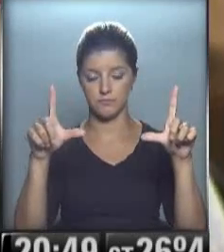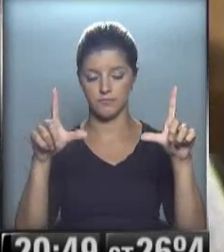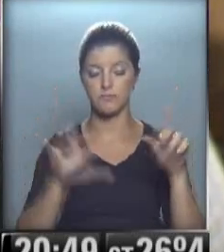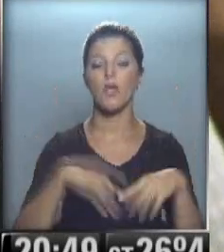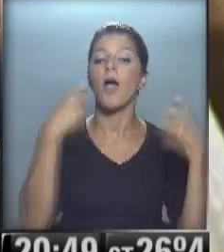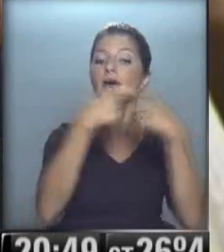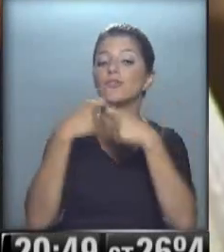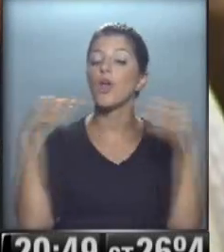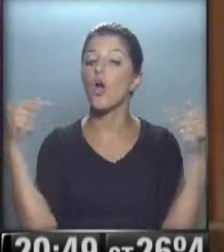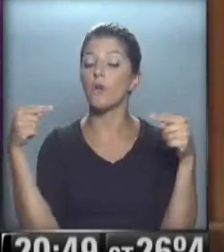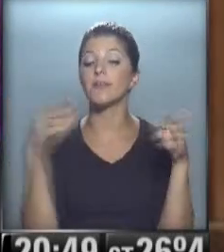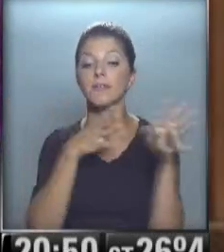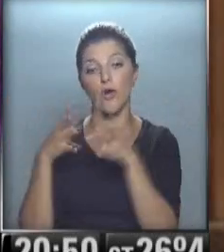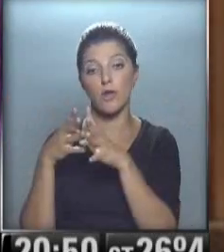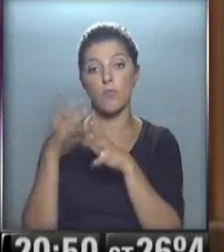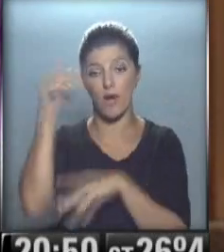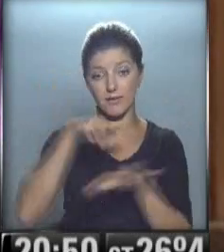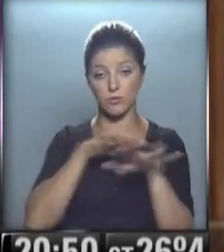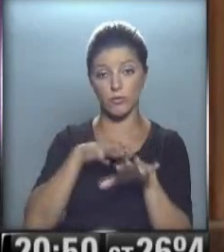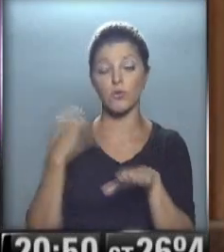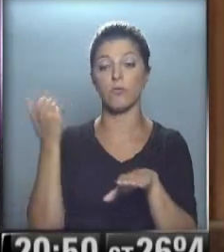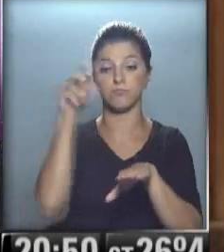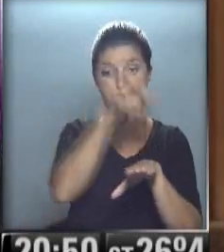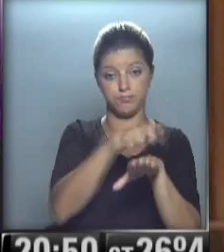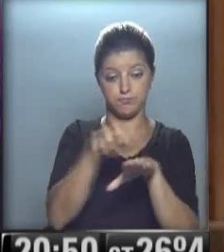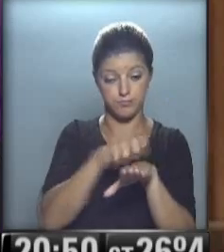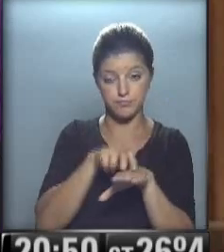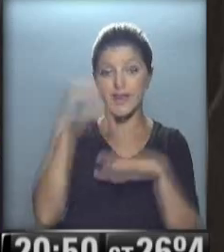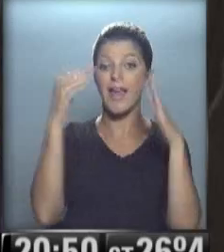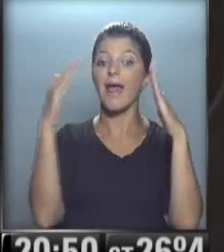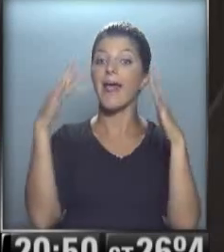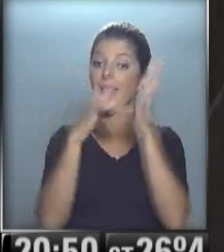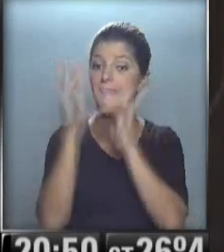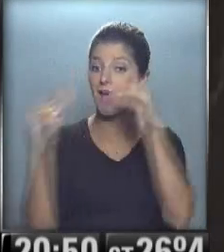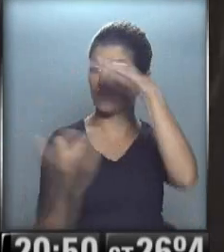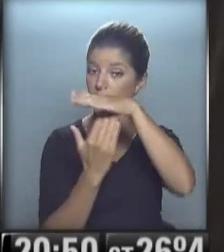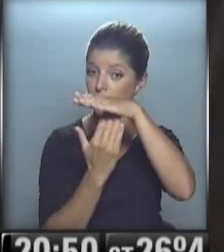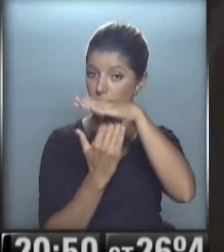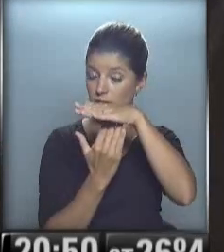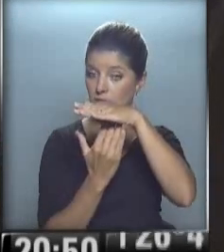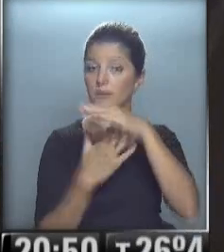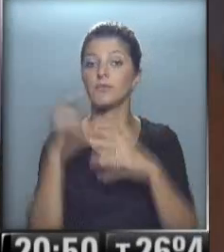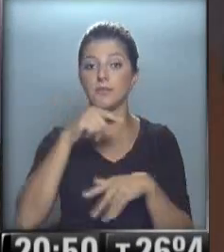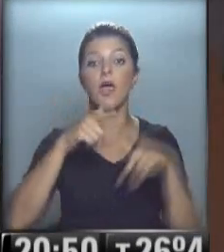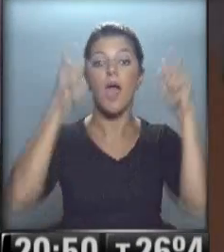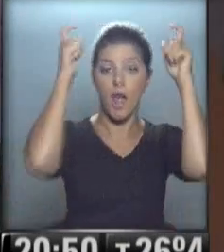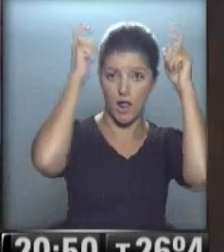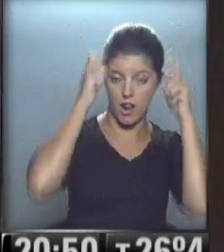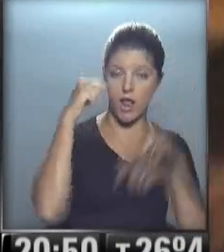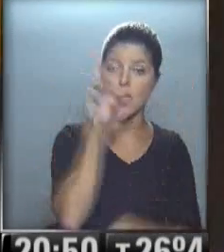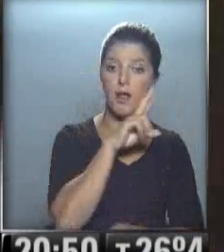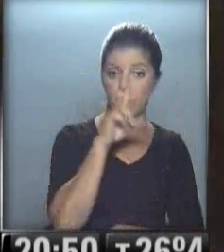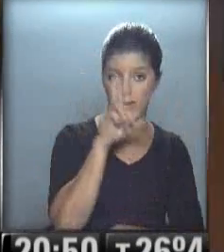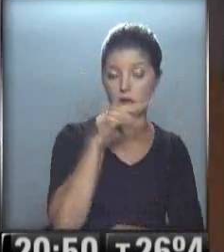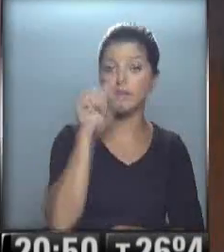Asociaciones contra el terrorismo participaron del funeral de Estado en la Catedral de la Almudena, encabezado por los reyes y el presidente del gobierno